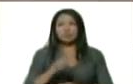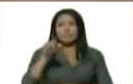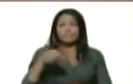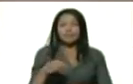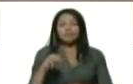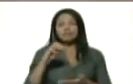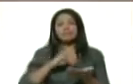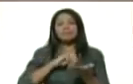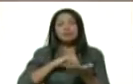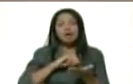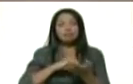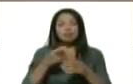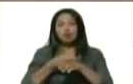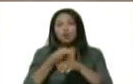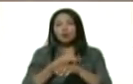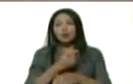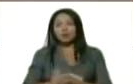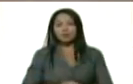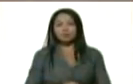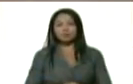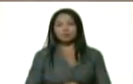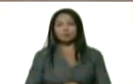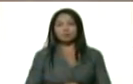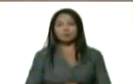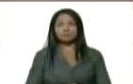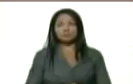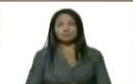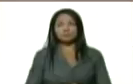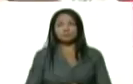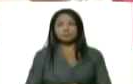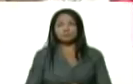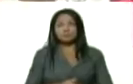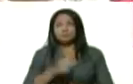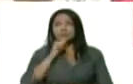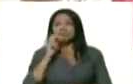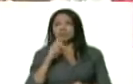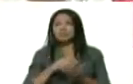Rodríguez, del castrismo. ¿Quién más?